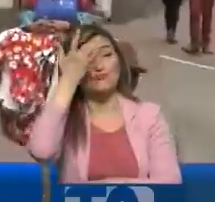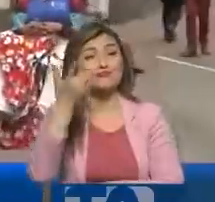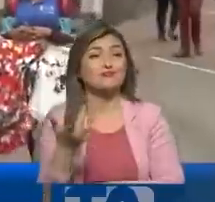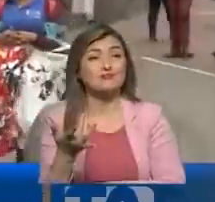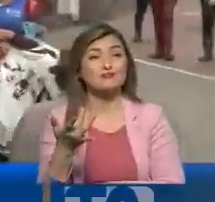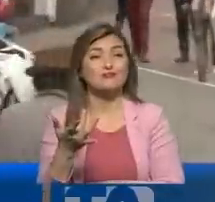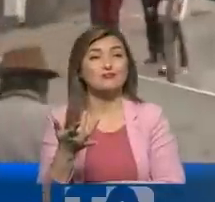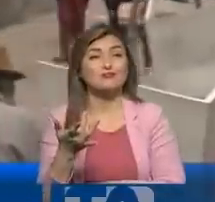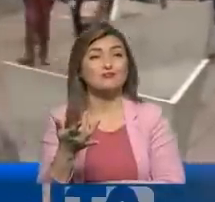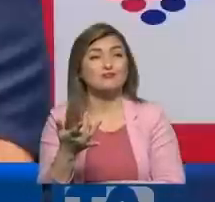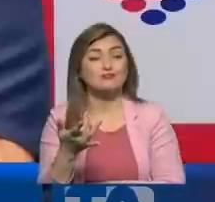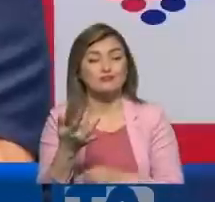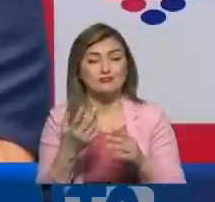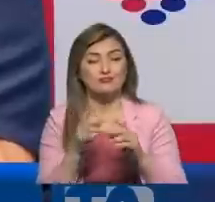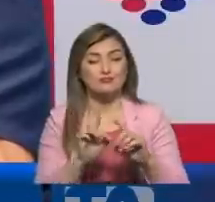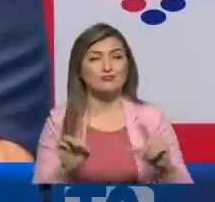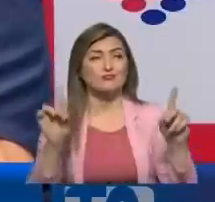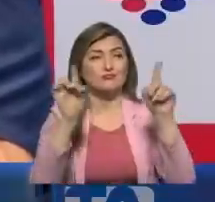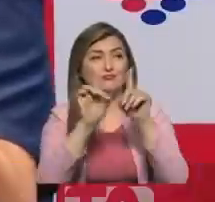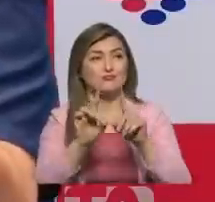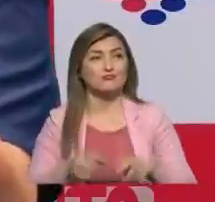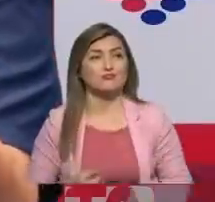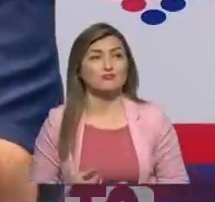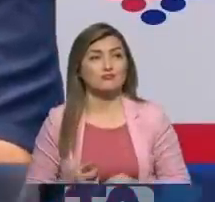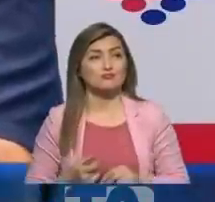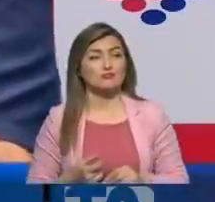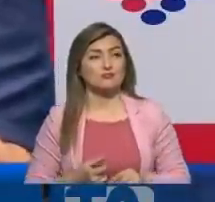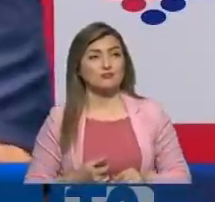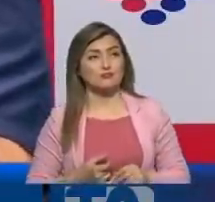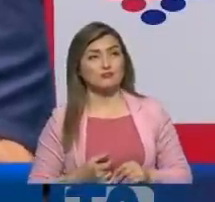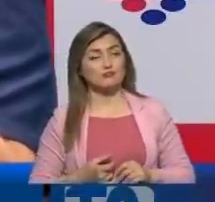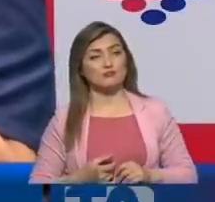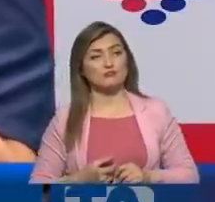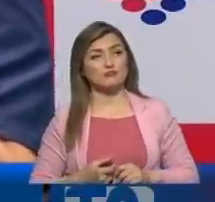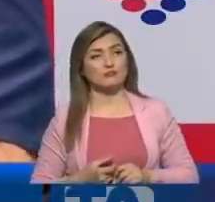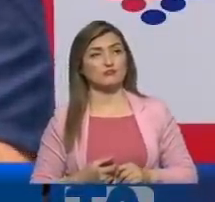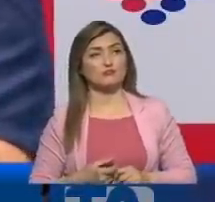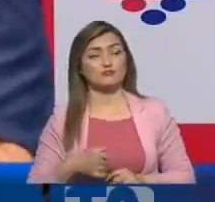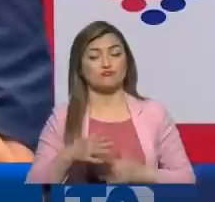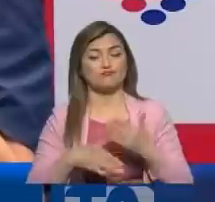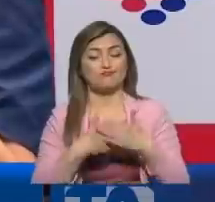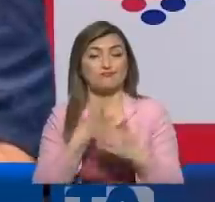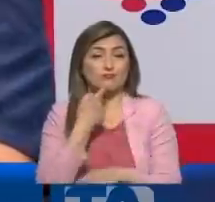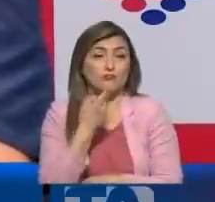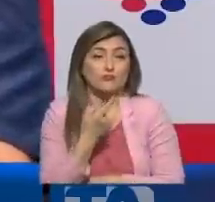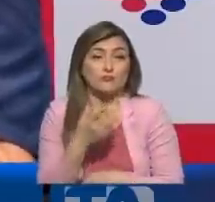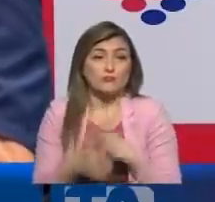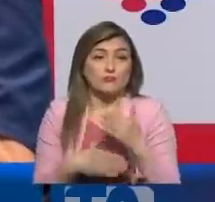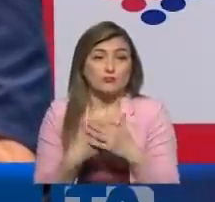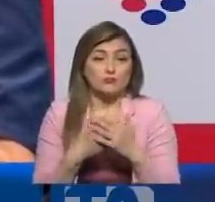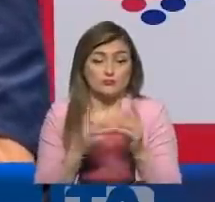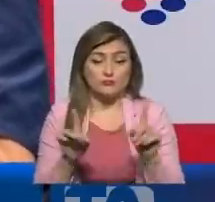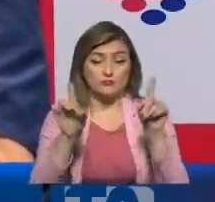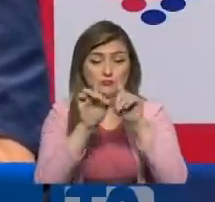no contaban con las cifras. Todo lo que han dicho ha estado desfasado porque lamentablemente todas las